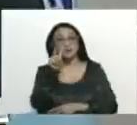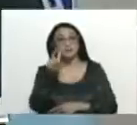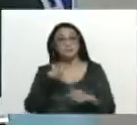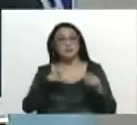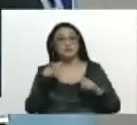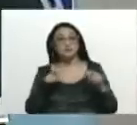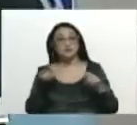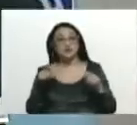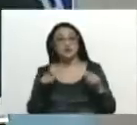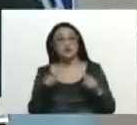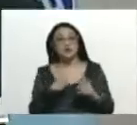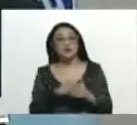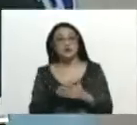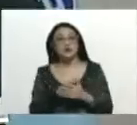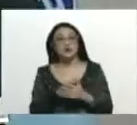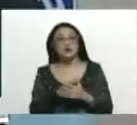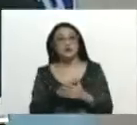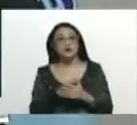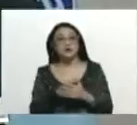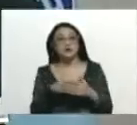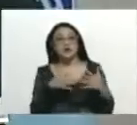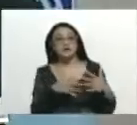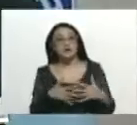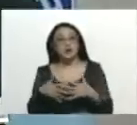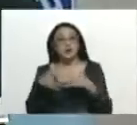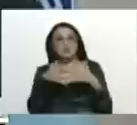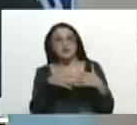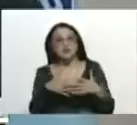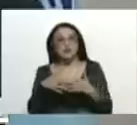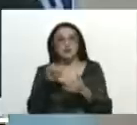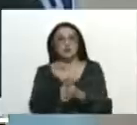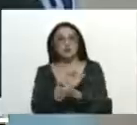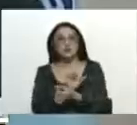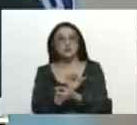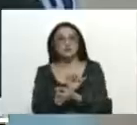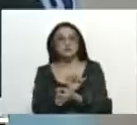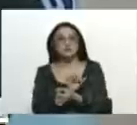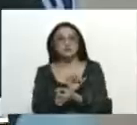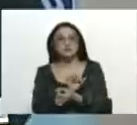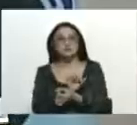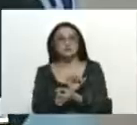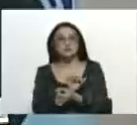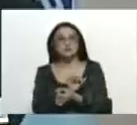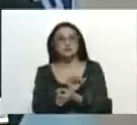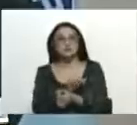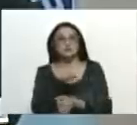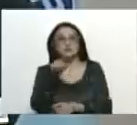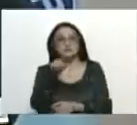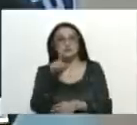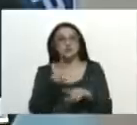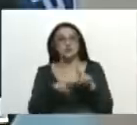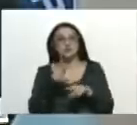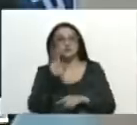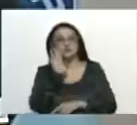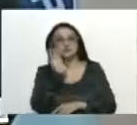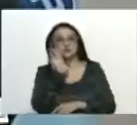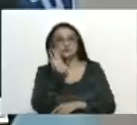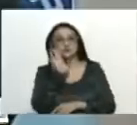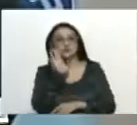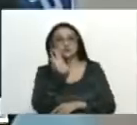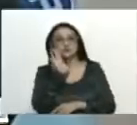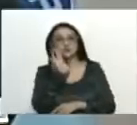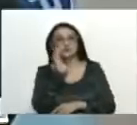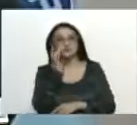personas están siendo procesadas en los Estados Unidos por ilícitos cometido